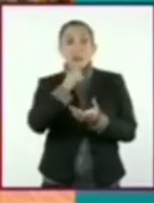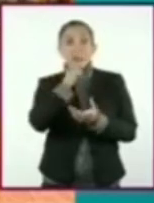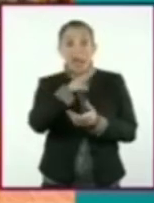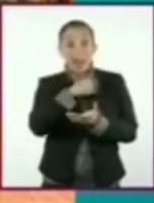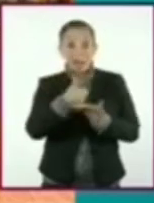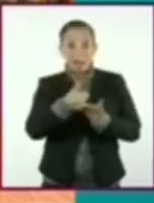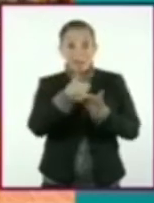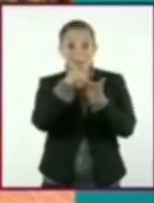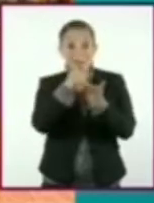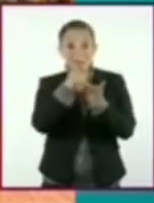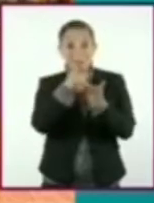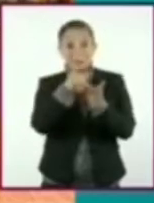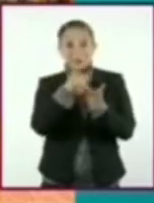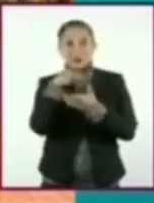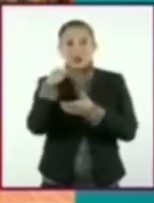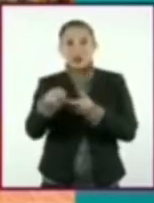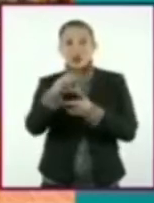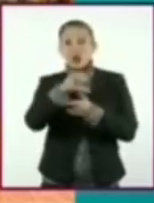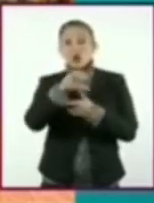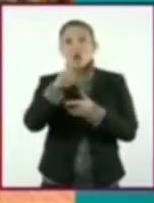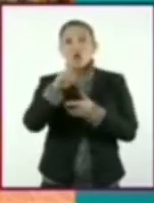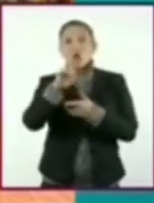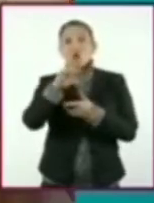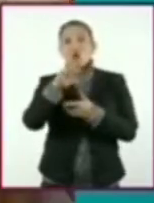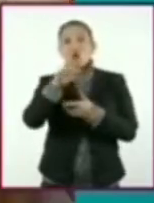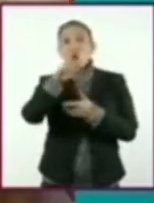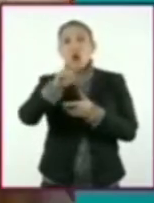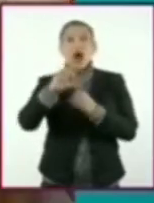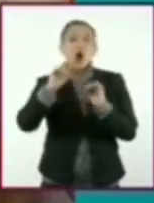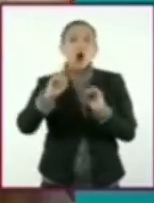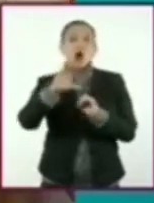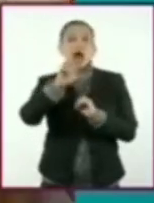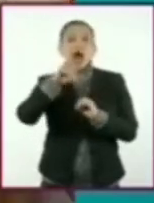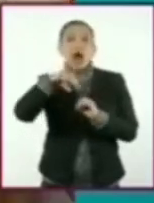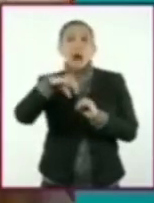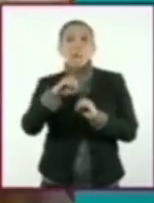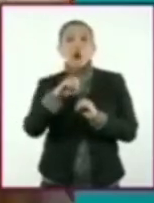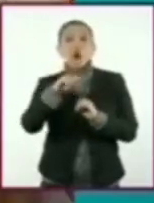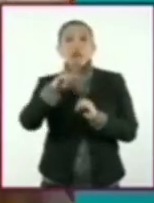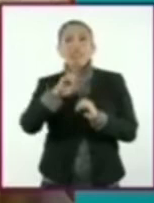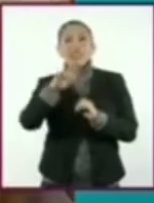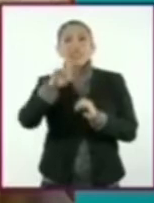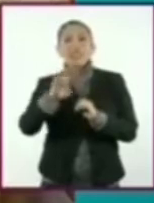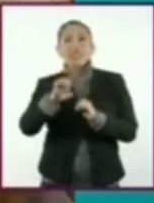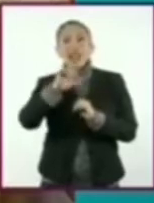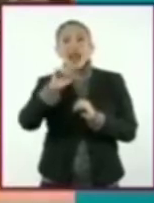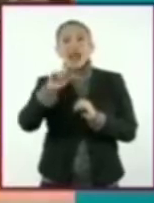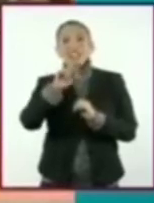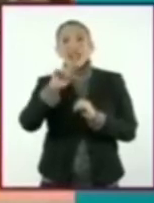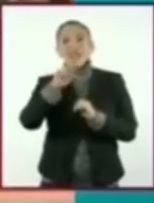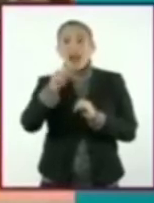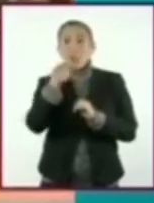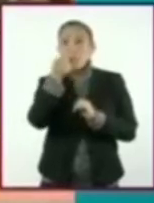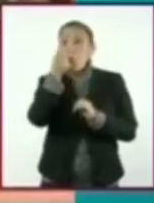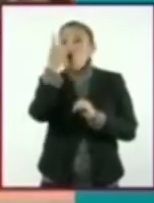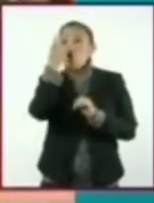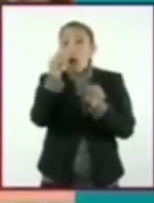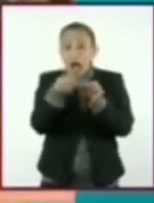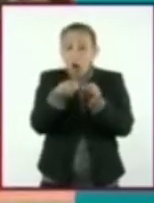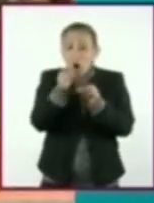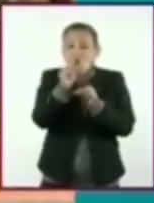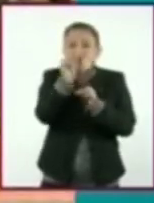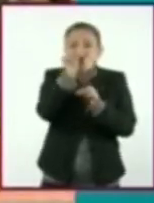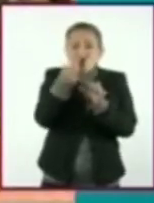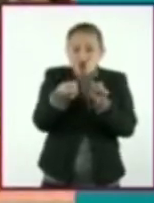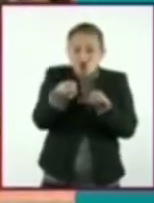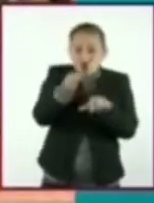también es nuestra cúrcuma o camote de azafrán. Solamente una cucharadita. Muy poco tenemos que usar.